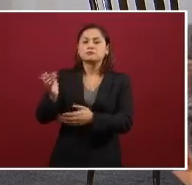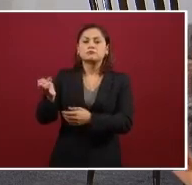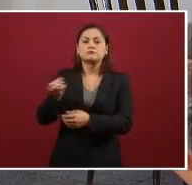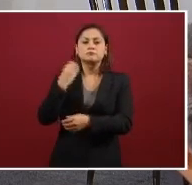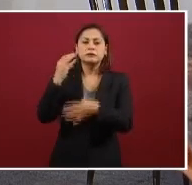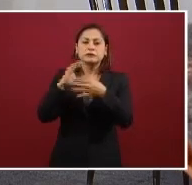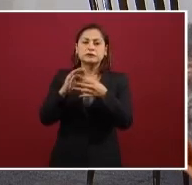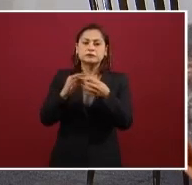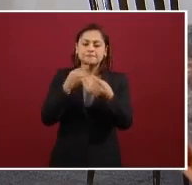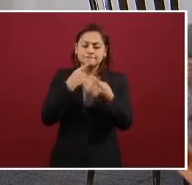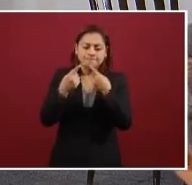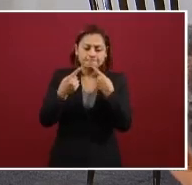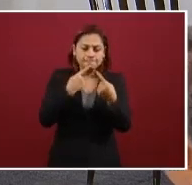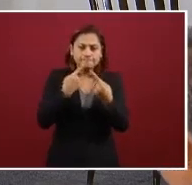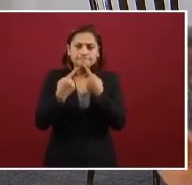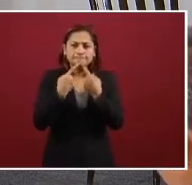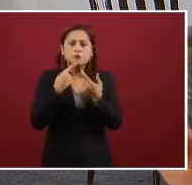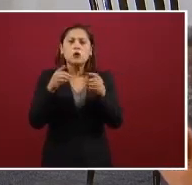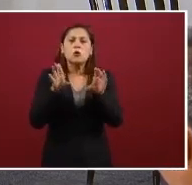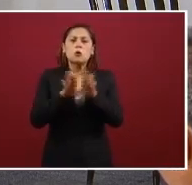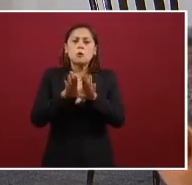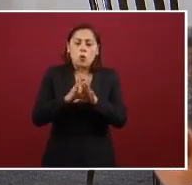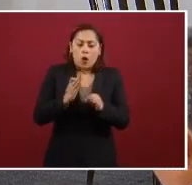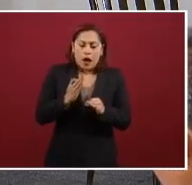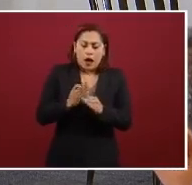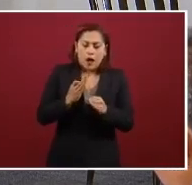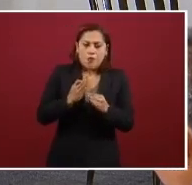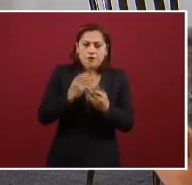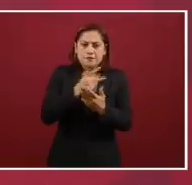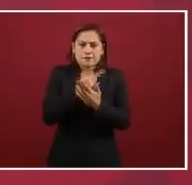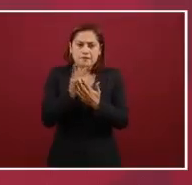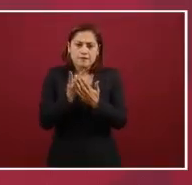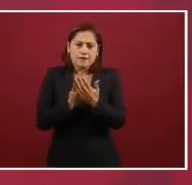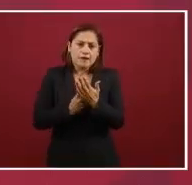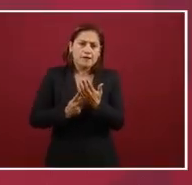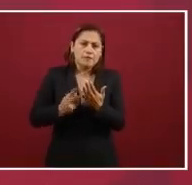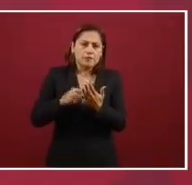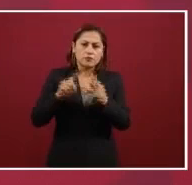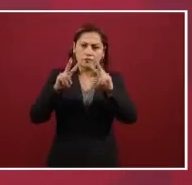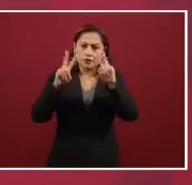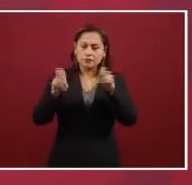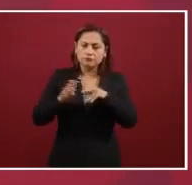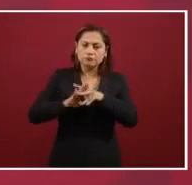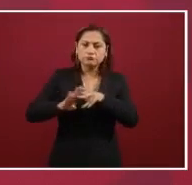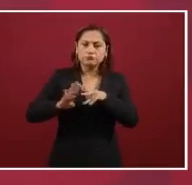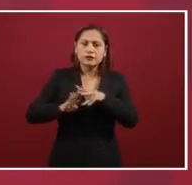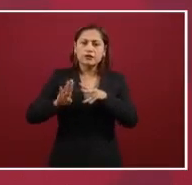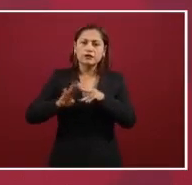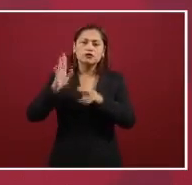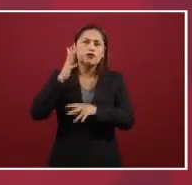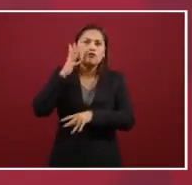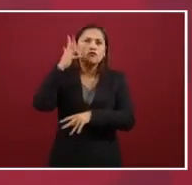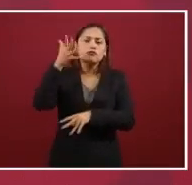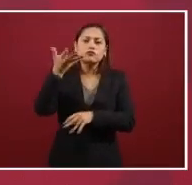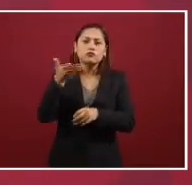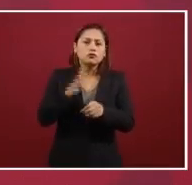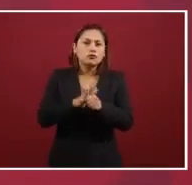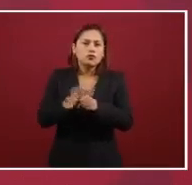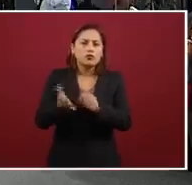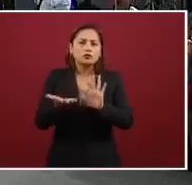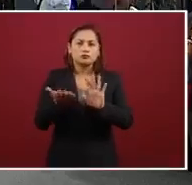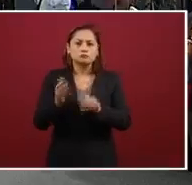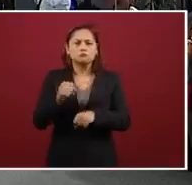modelo de lo que estamos proponiendo o de la idea mexicana respecto a migración, y lo vamos a hacer, lo vamos a llevar a cabo. Muchas